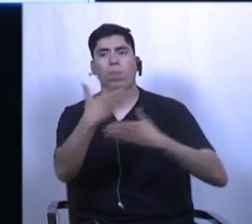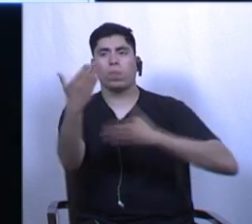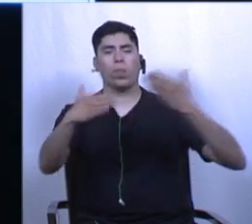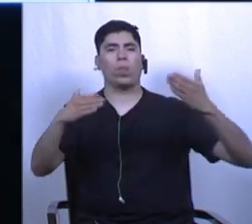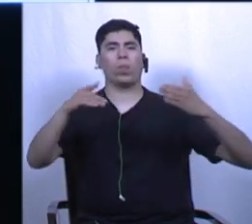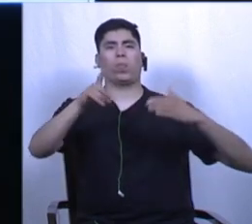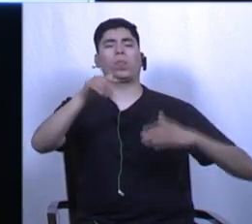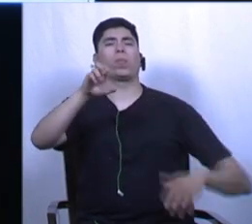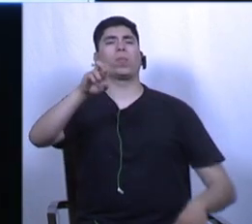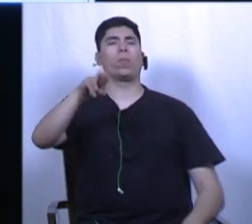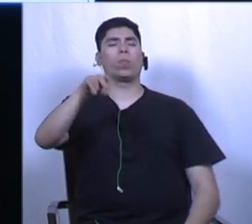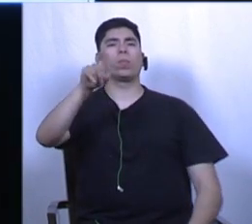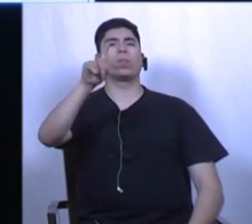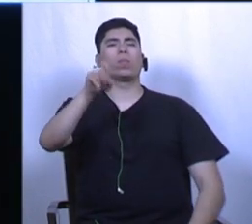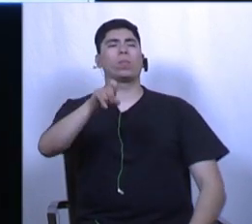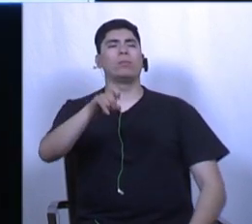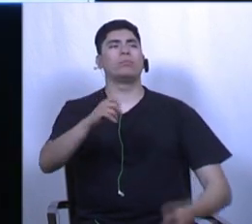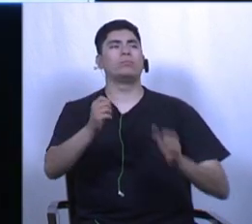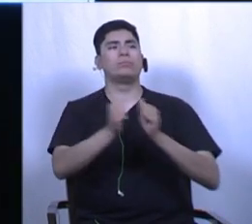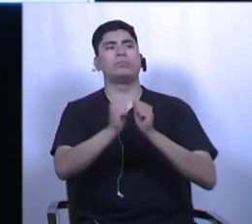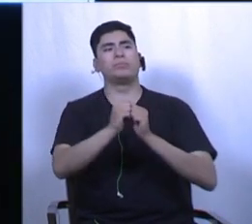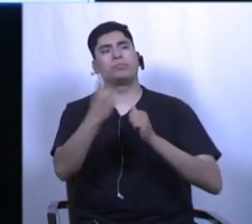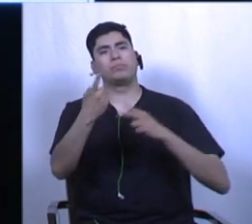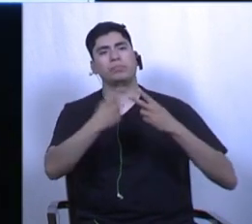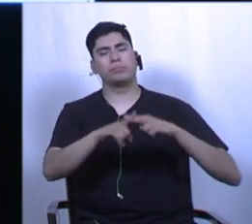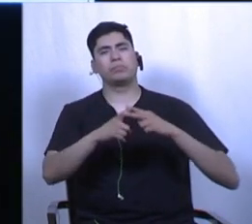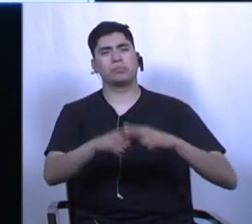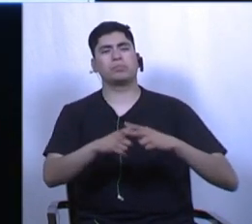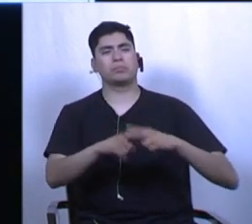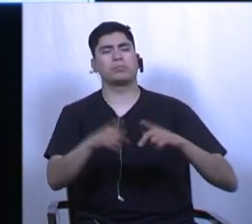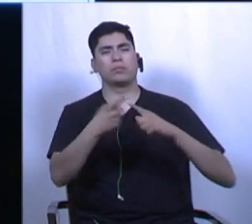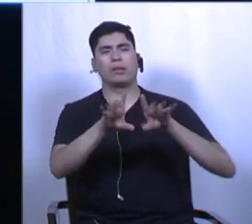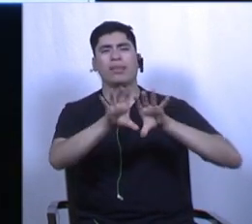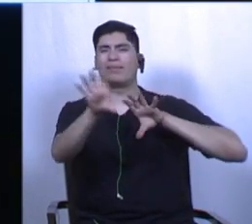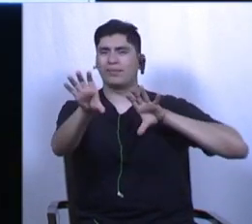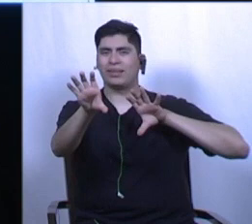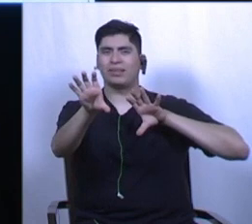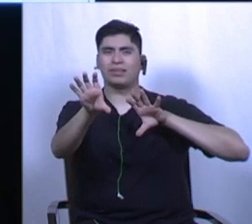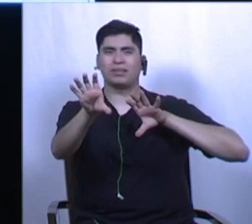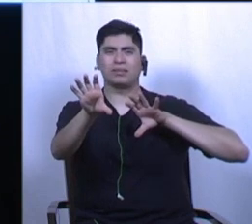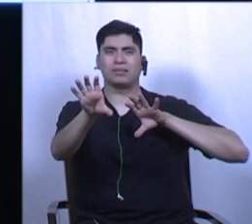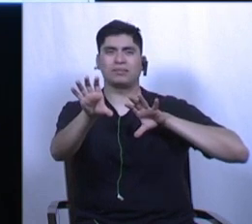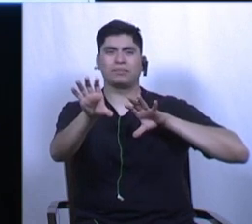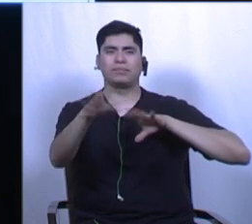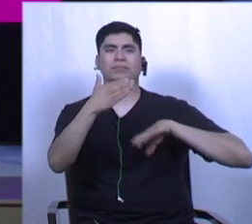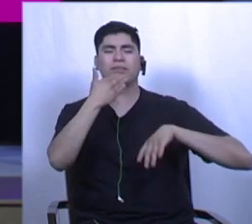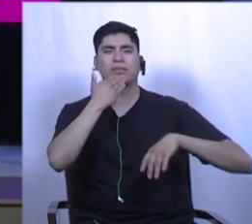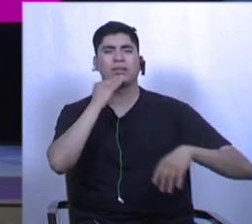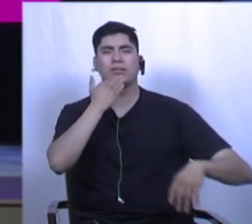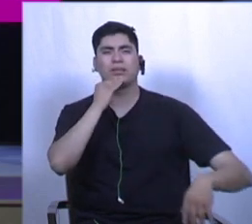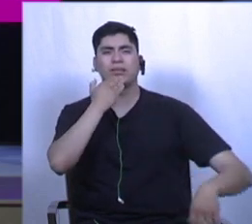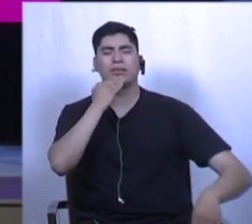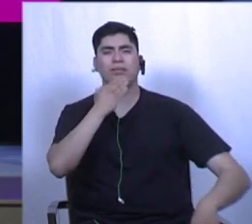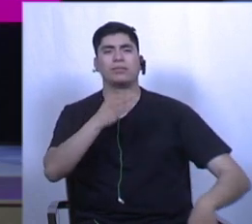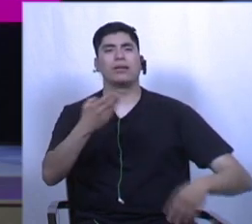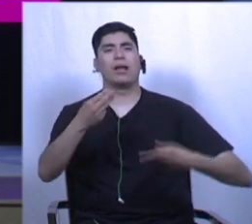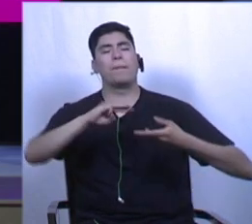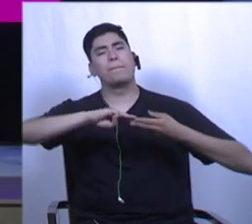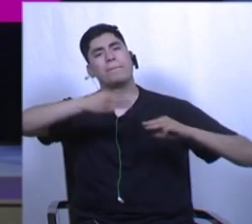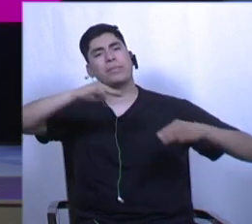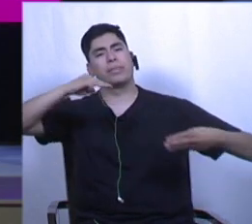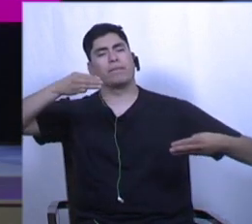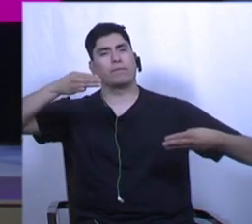genes con una herramienta llamada Precrust, y también realizamos distintos